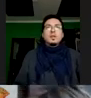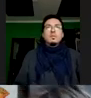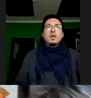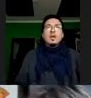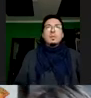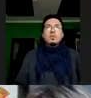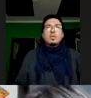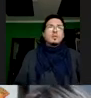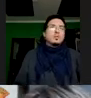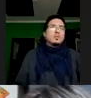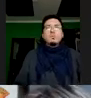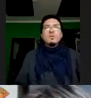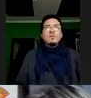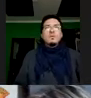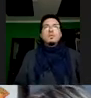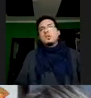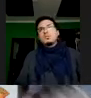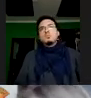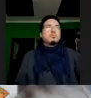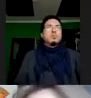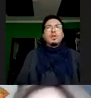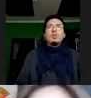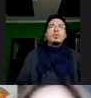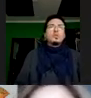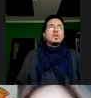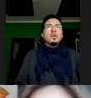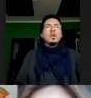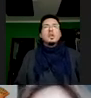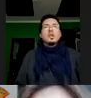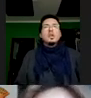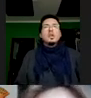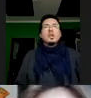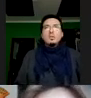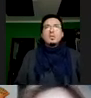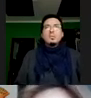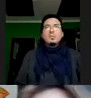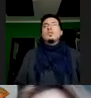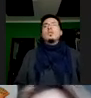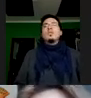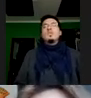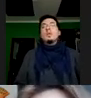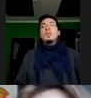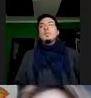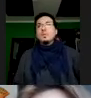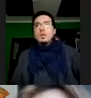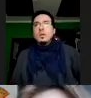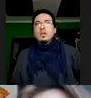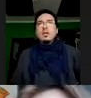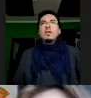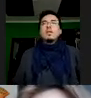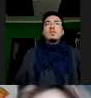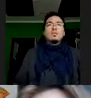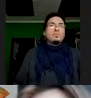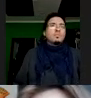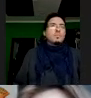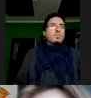tipo de enferradura. Para estos casos, fierros que no superan los 12, 16 centímetros, perdón, 16 milímetros